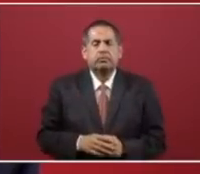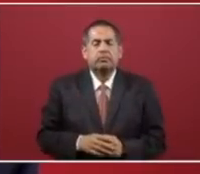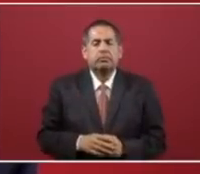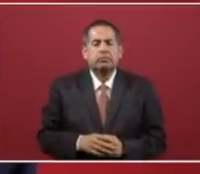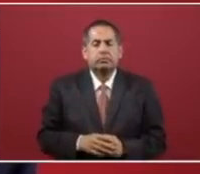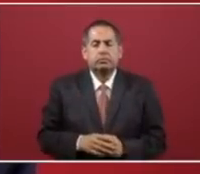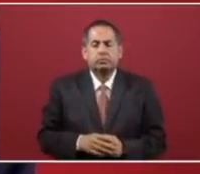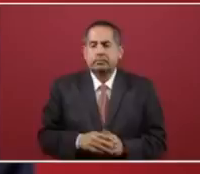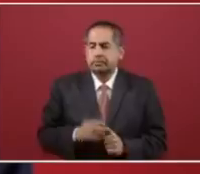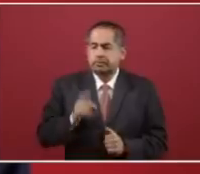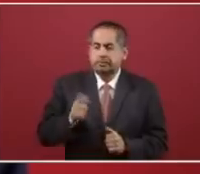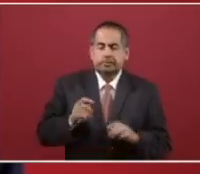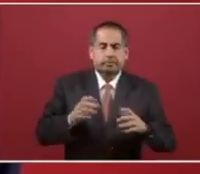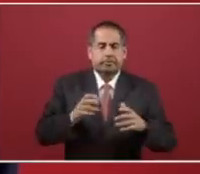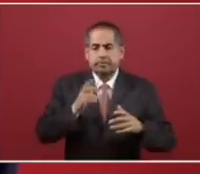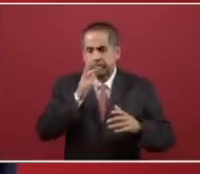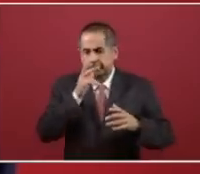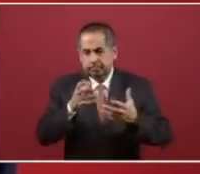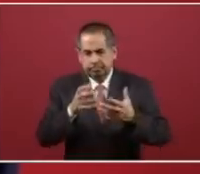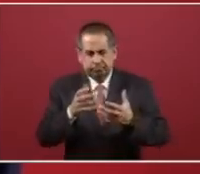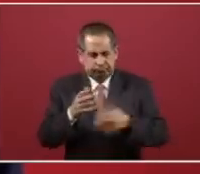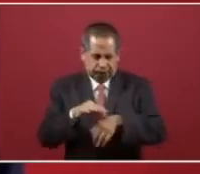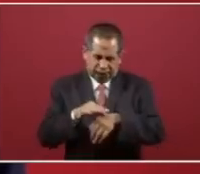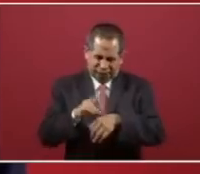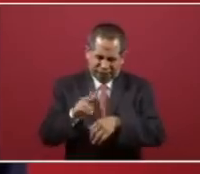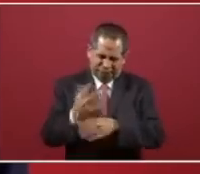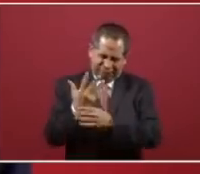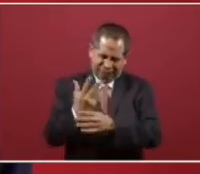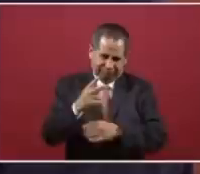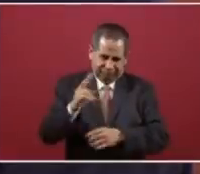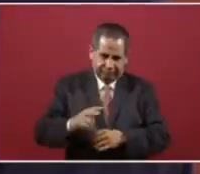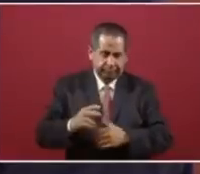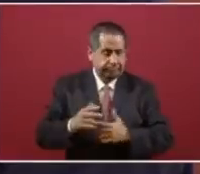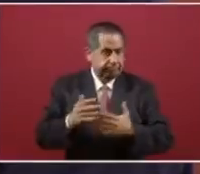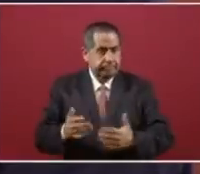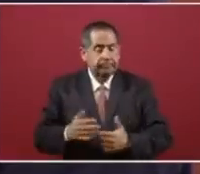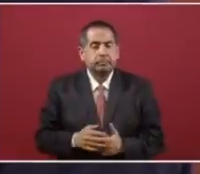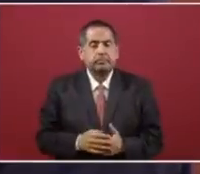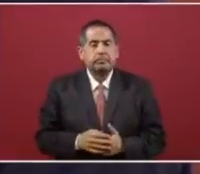son palabras y hechos entonces